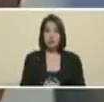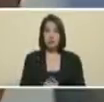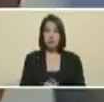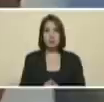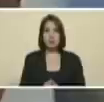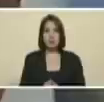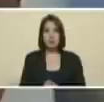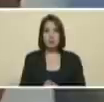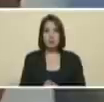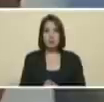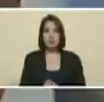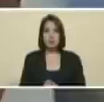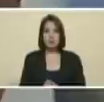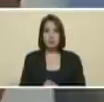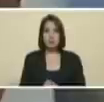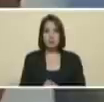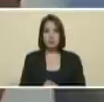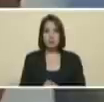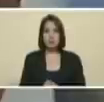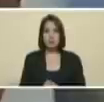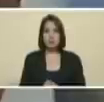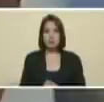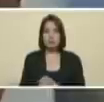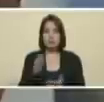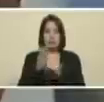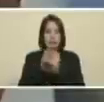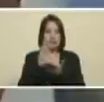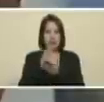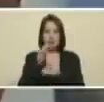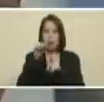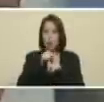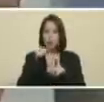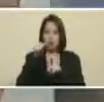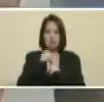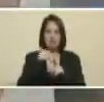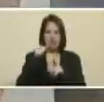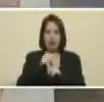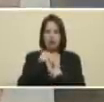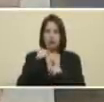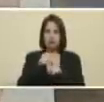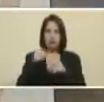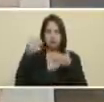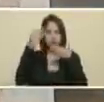de combatiente guerrillero, siempre muy joven,